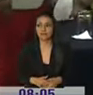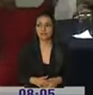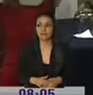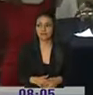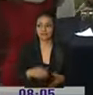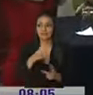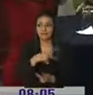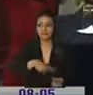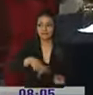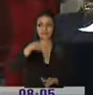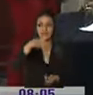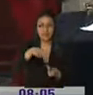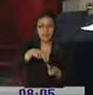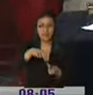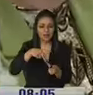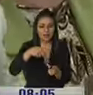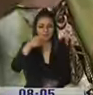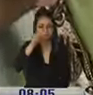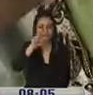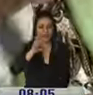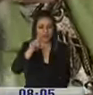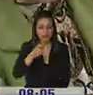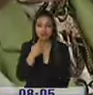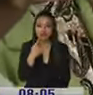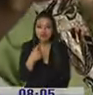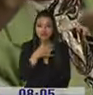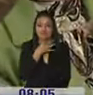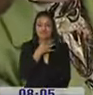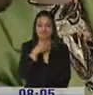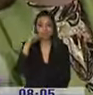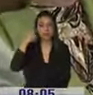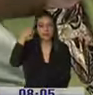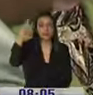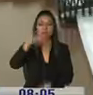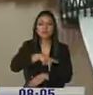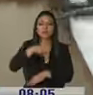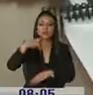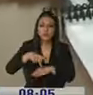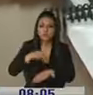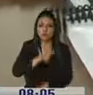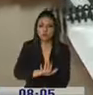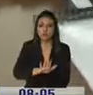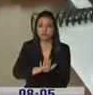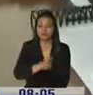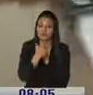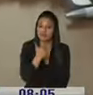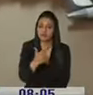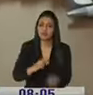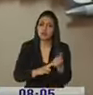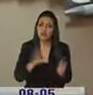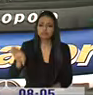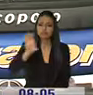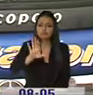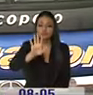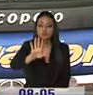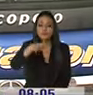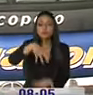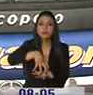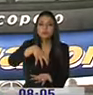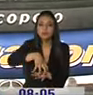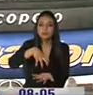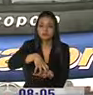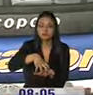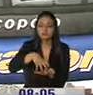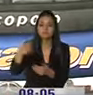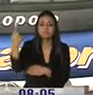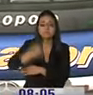de la provincia Táchira, Giovanni Benítez, expresó su temor de que el gobierno de Pichincha pretenda integrar los recursos que obtiene su provincia por el cobro de